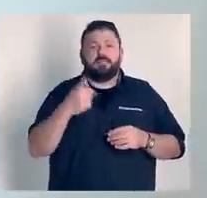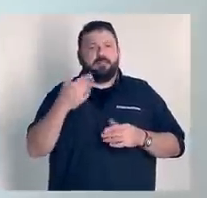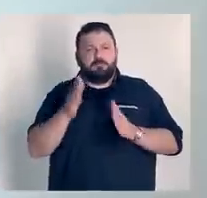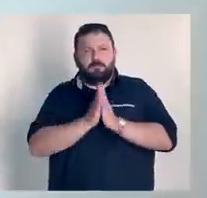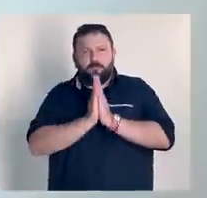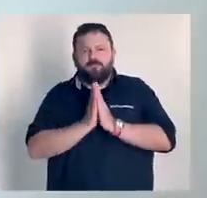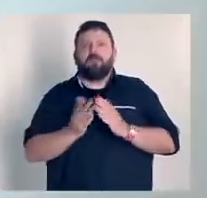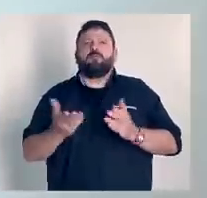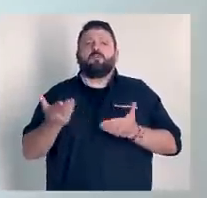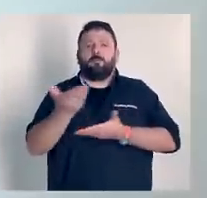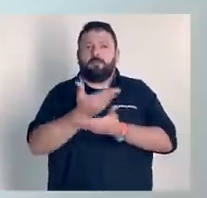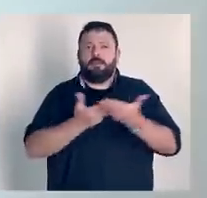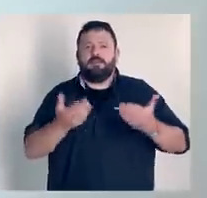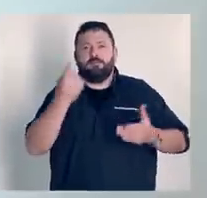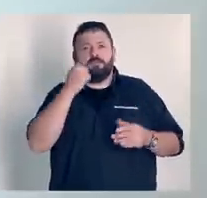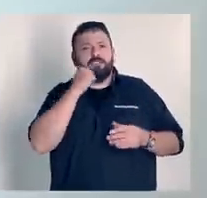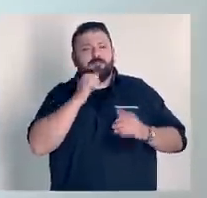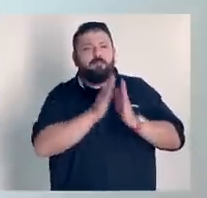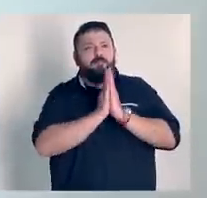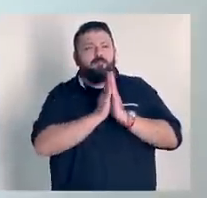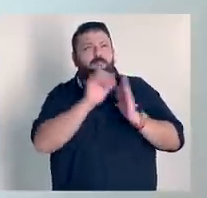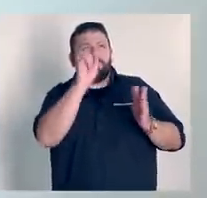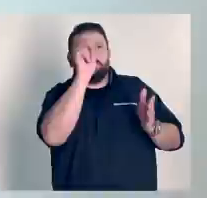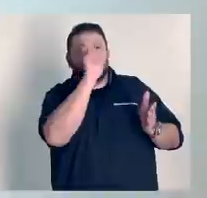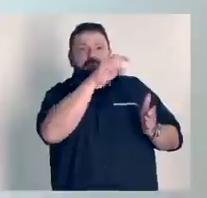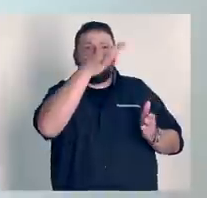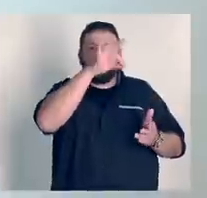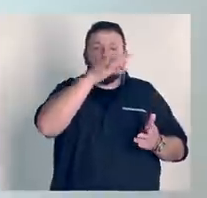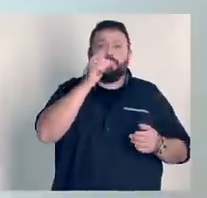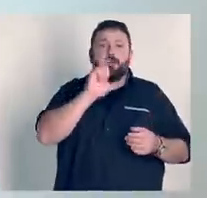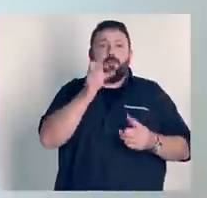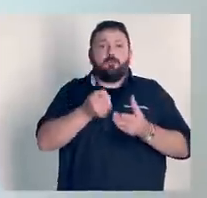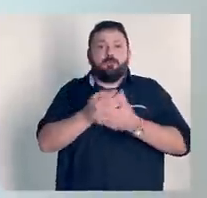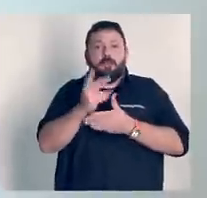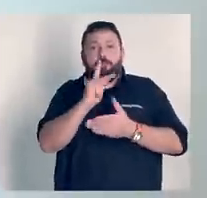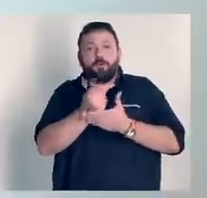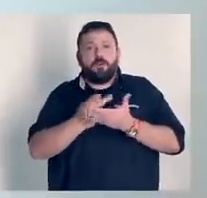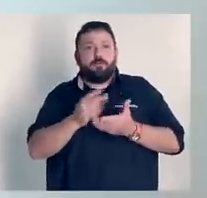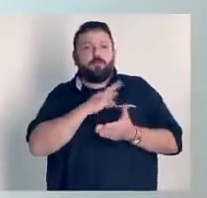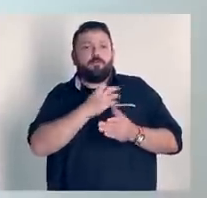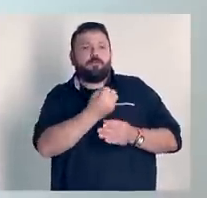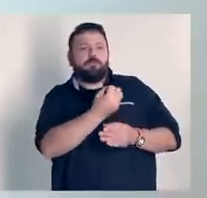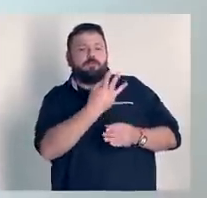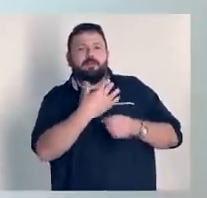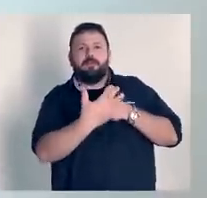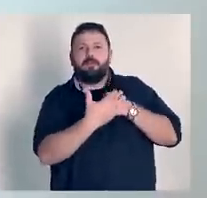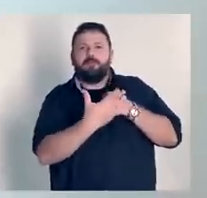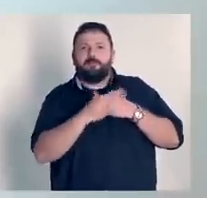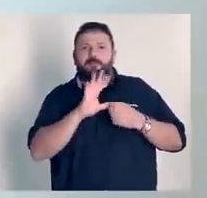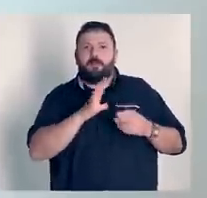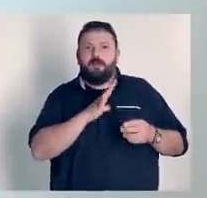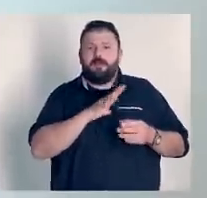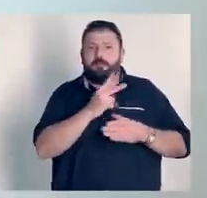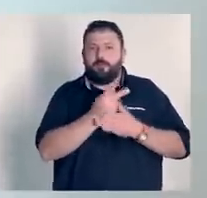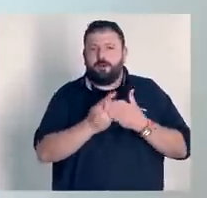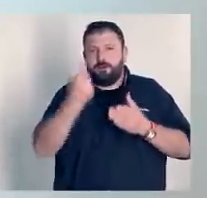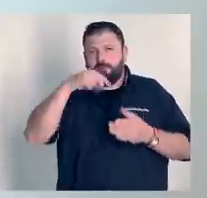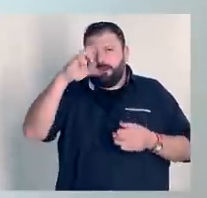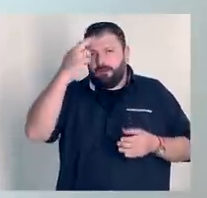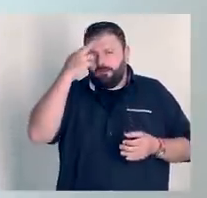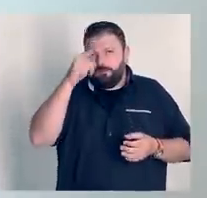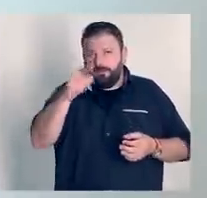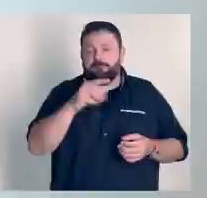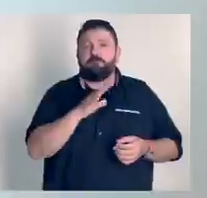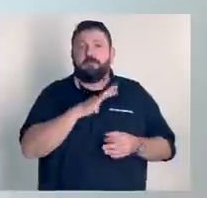a la campanita para que siempre que haya un nuevo programa se los pueda recordar. Y bueno, ya ahora sí, sin más preámbulo, porque sé que la